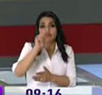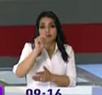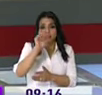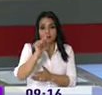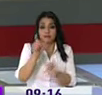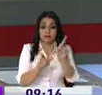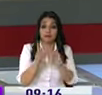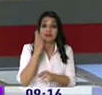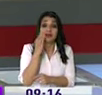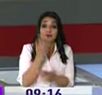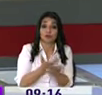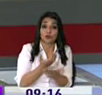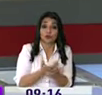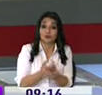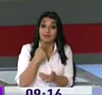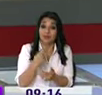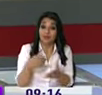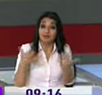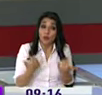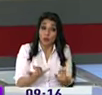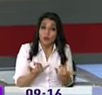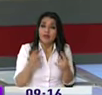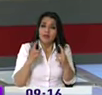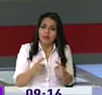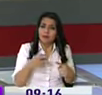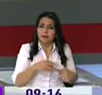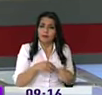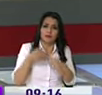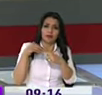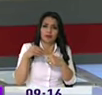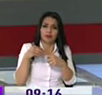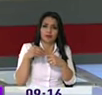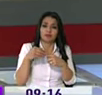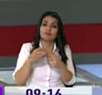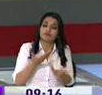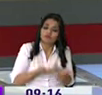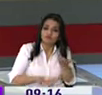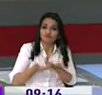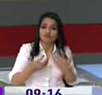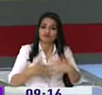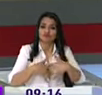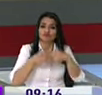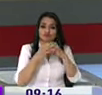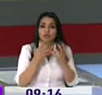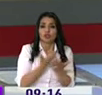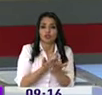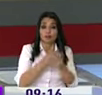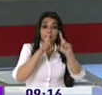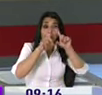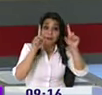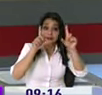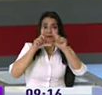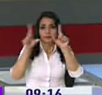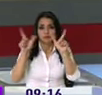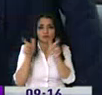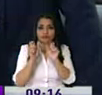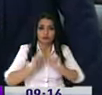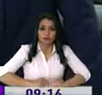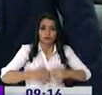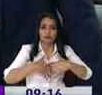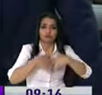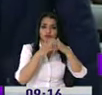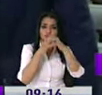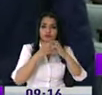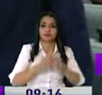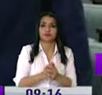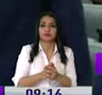Para expertos económicos, esta medida debería priorizarse para reactivar la pequeña y mediana empresa. El anuncio